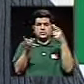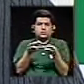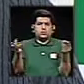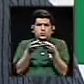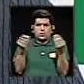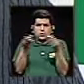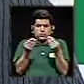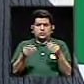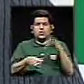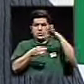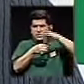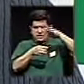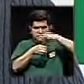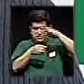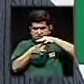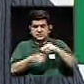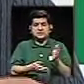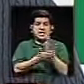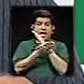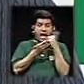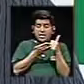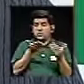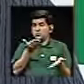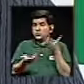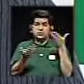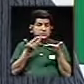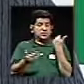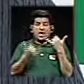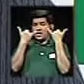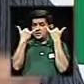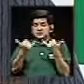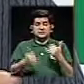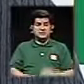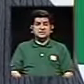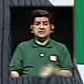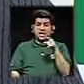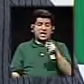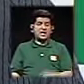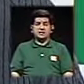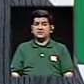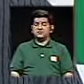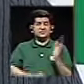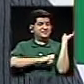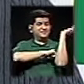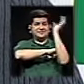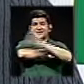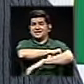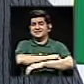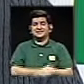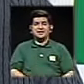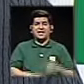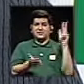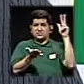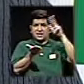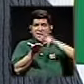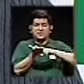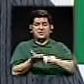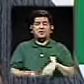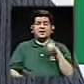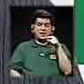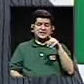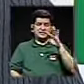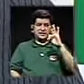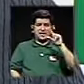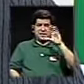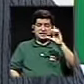productores agropecuarios algunos de ellos prácticamente fueron ya literalmente condenados con la aprobación del tratado hoy